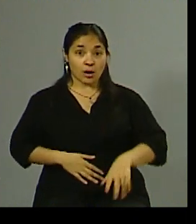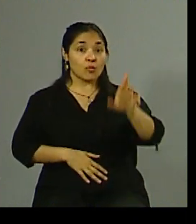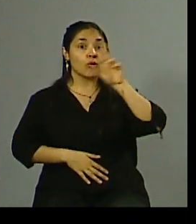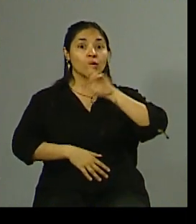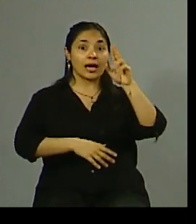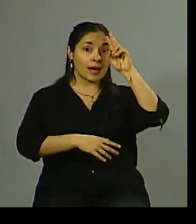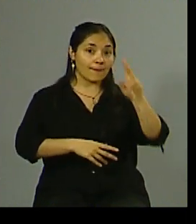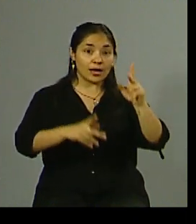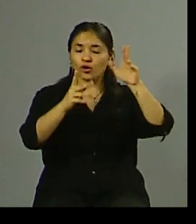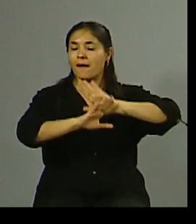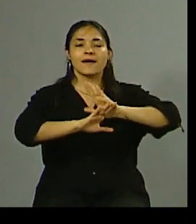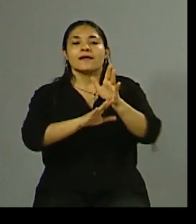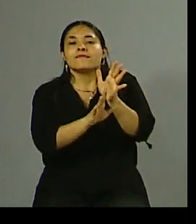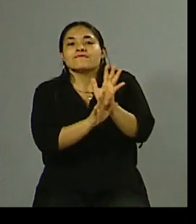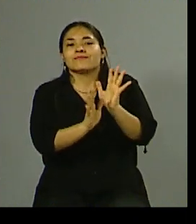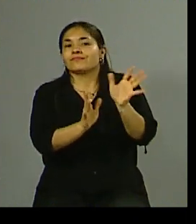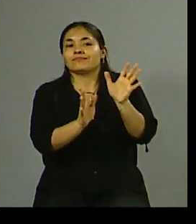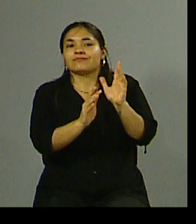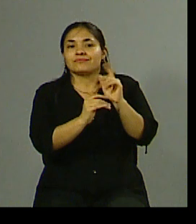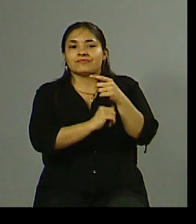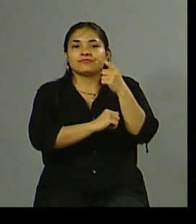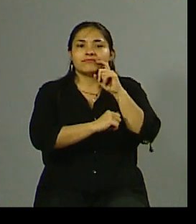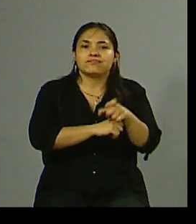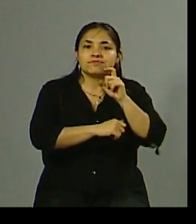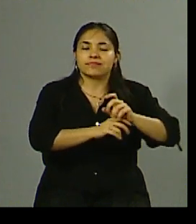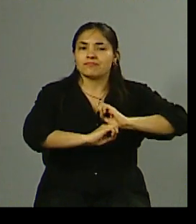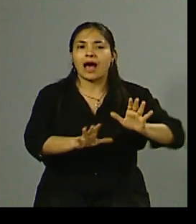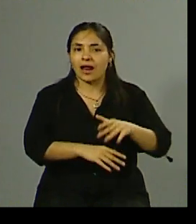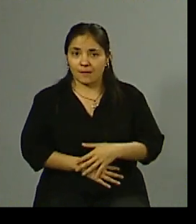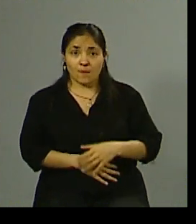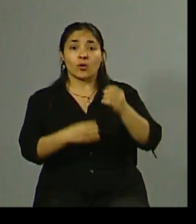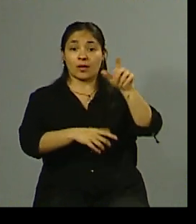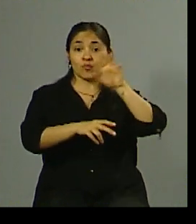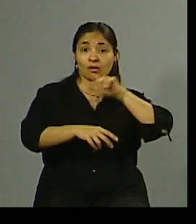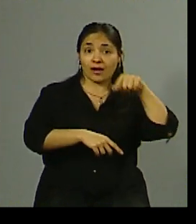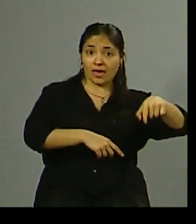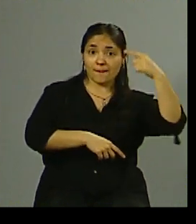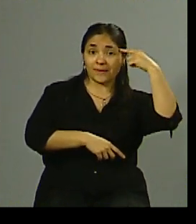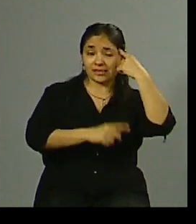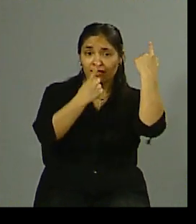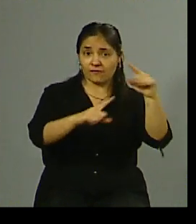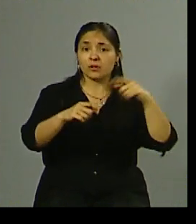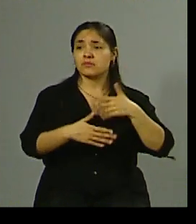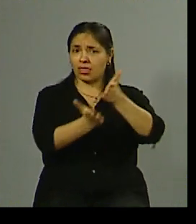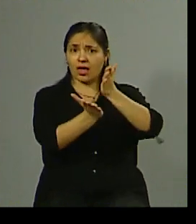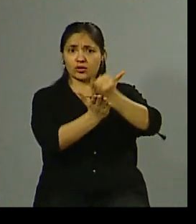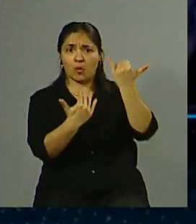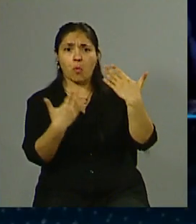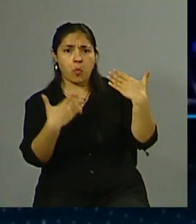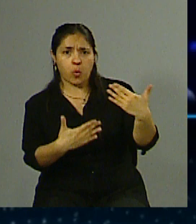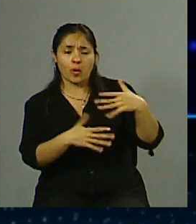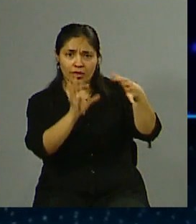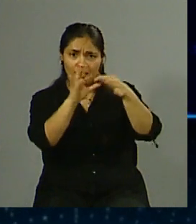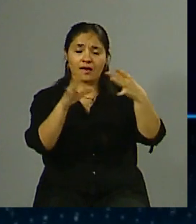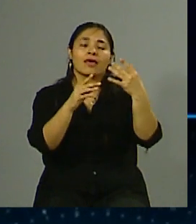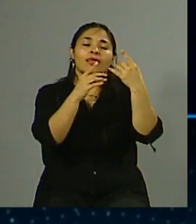mujeres porque me parece que más allá de que piensen distinto, tienen derecho a opinar distinto a vos. Para que